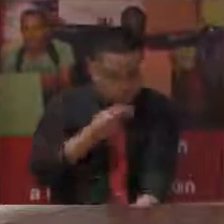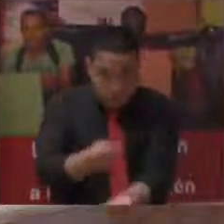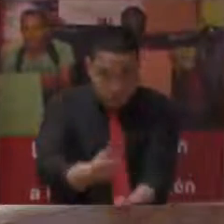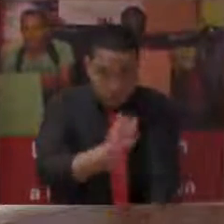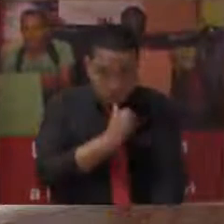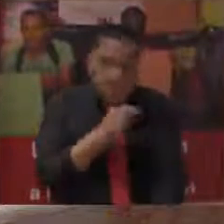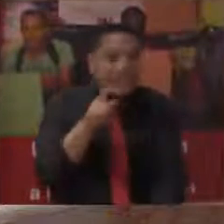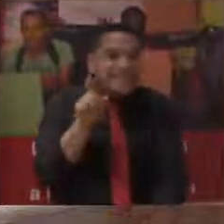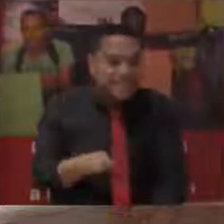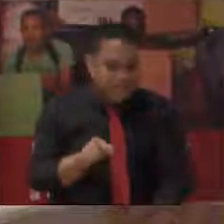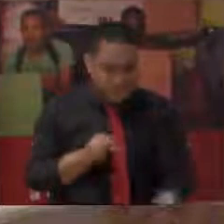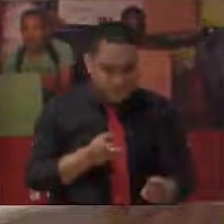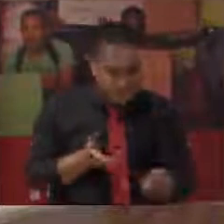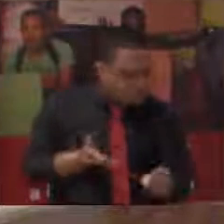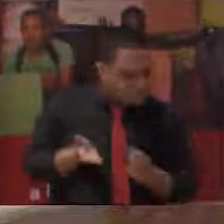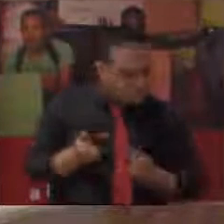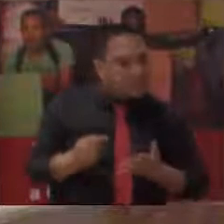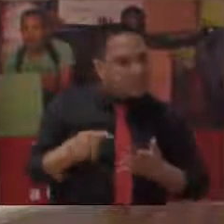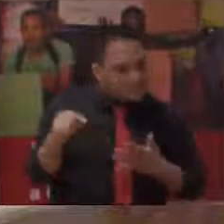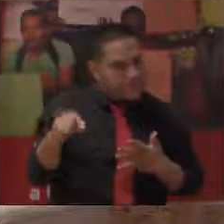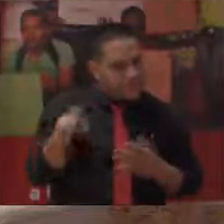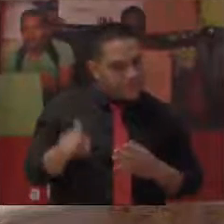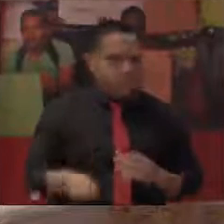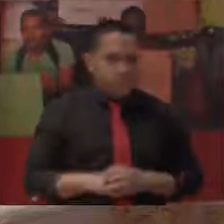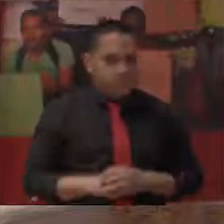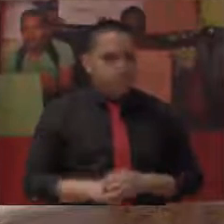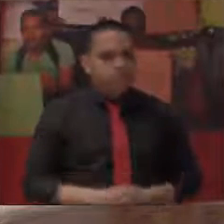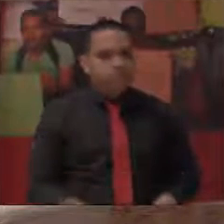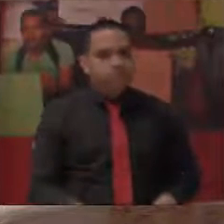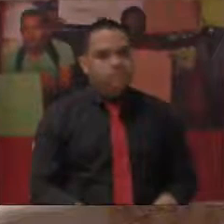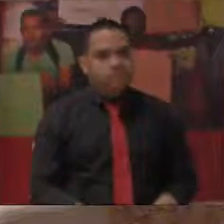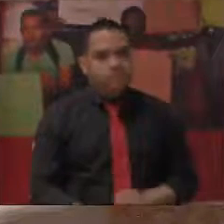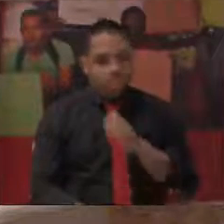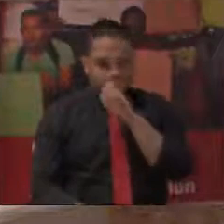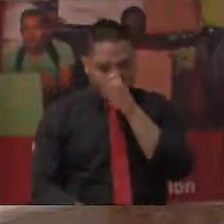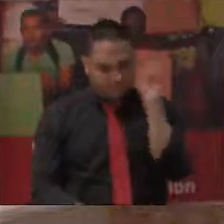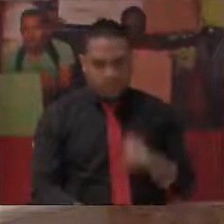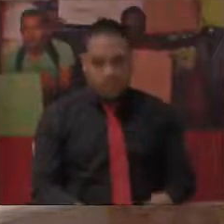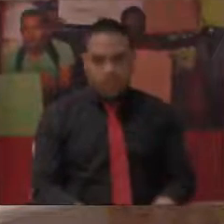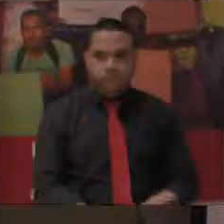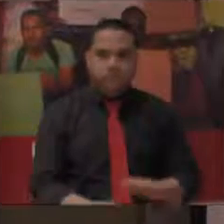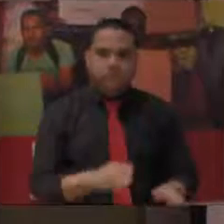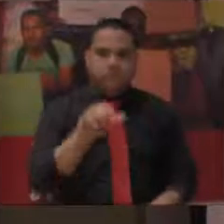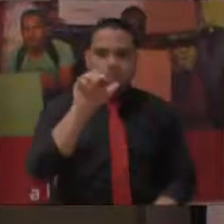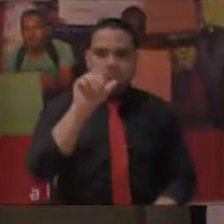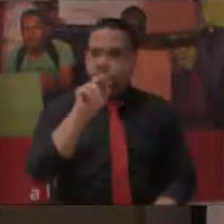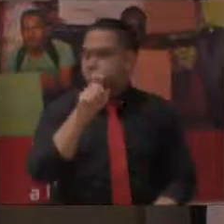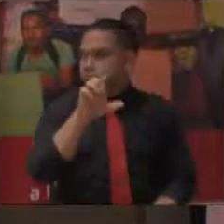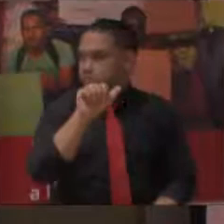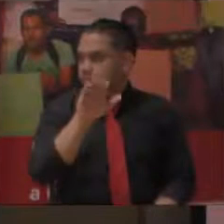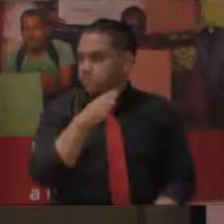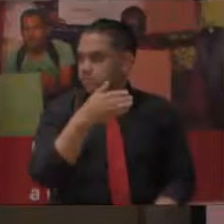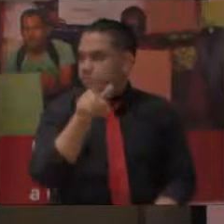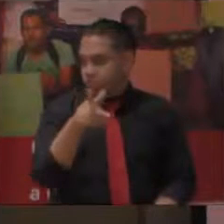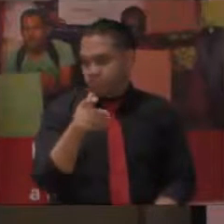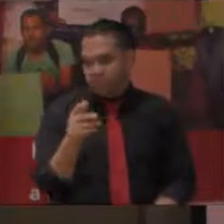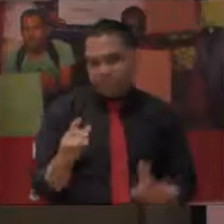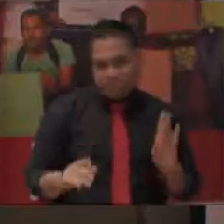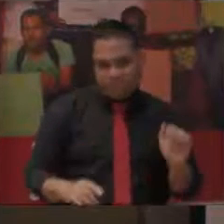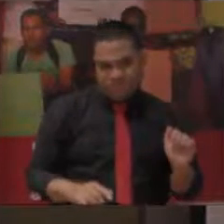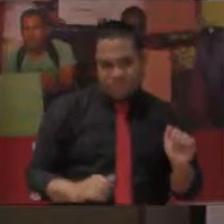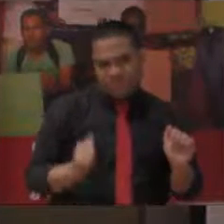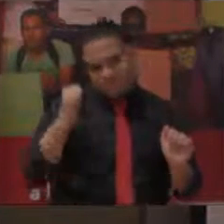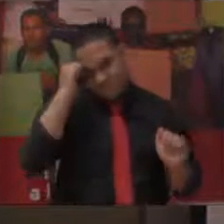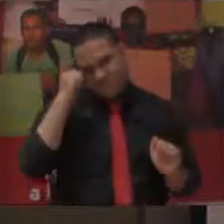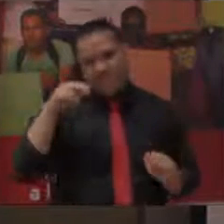repito, es un requisito como parte de la ley. Gracias. Águeda Pizarro, además hay que decir que la esposa del maestro Racho,